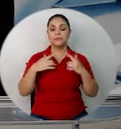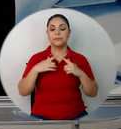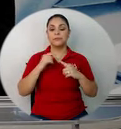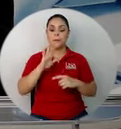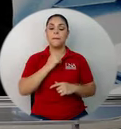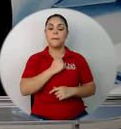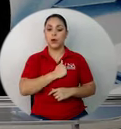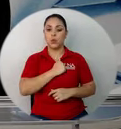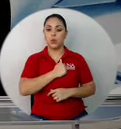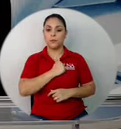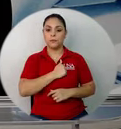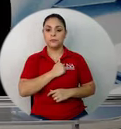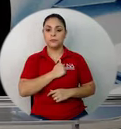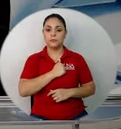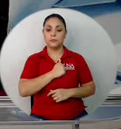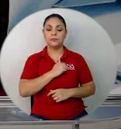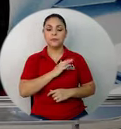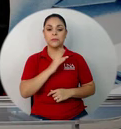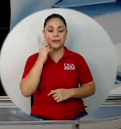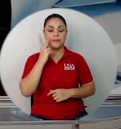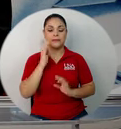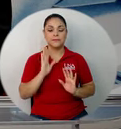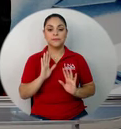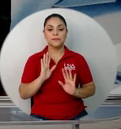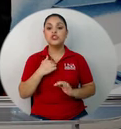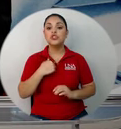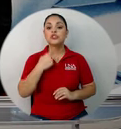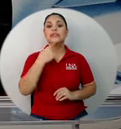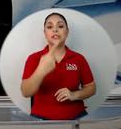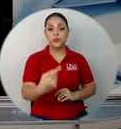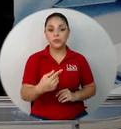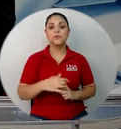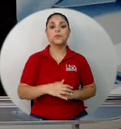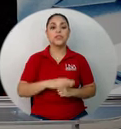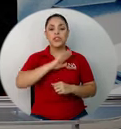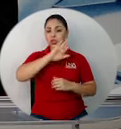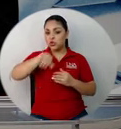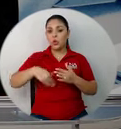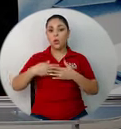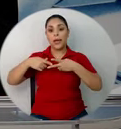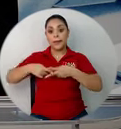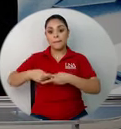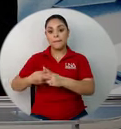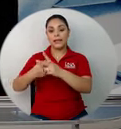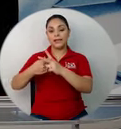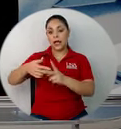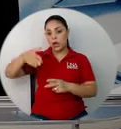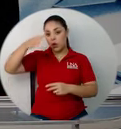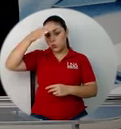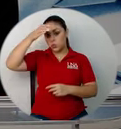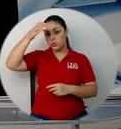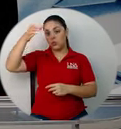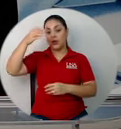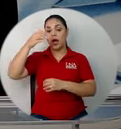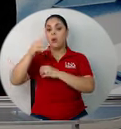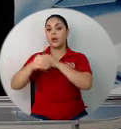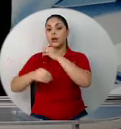discúlpeme, vamos a ver, les decía, todo parte de la cultura organizacional